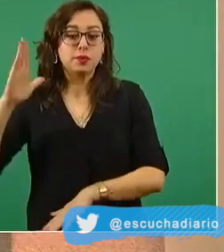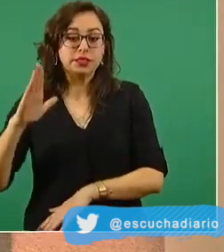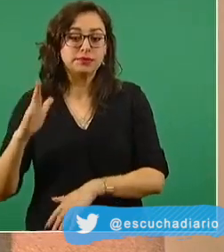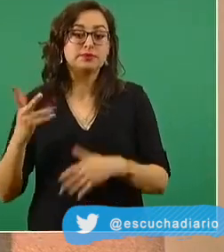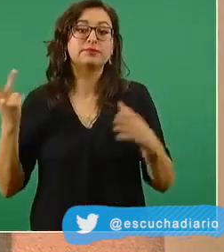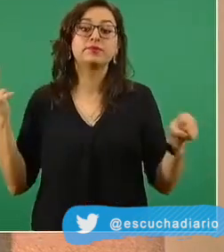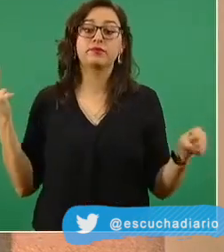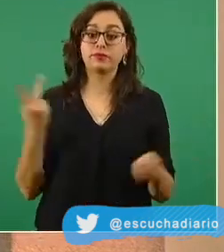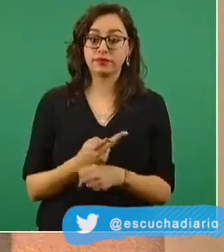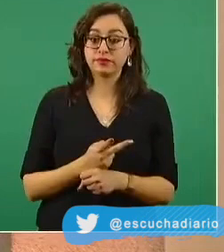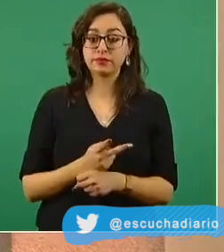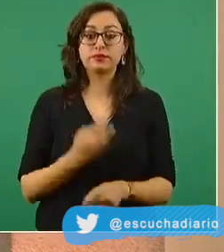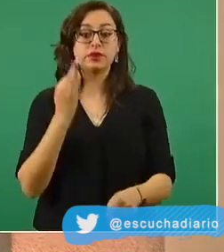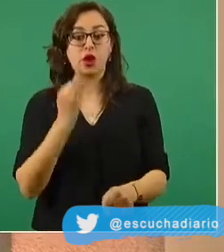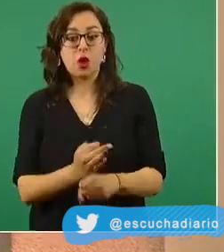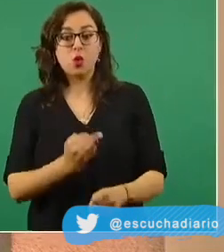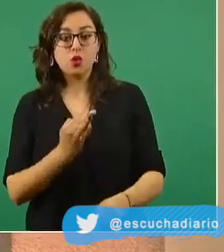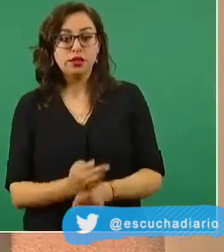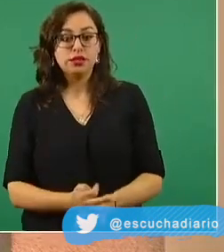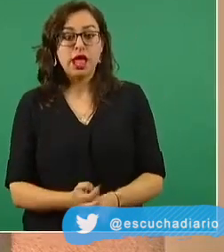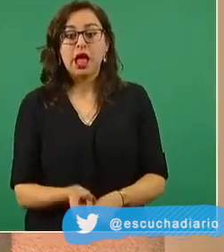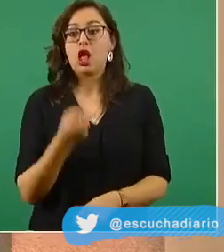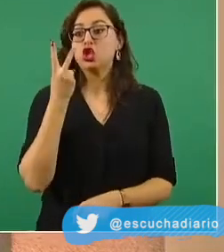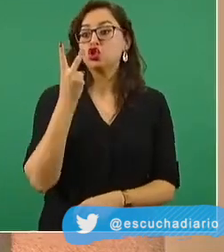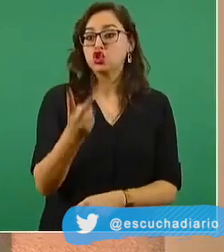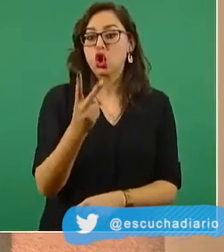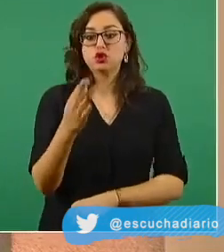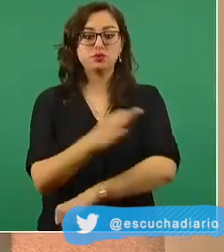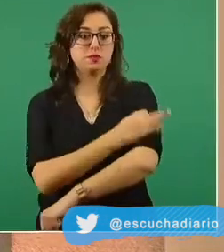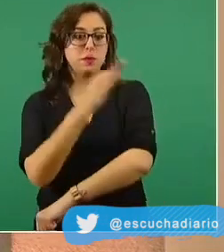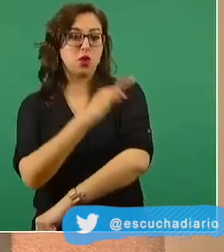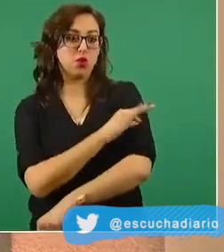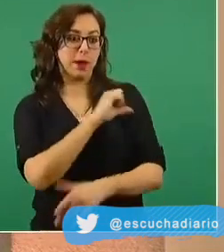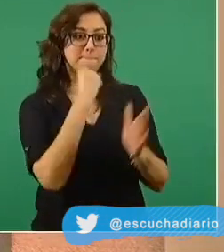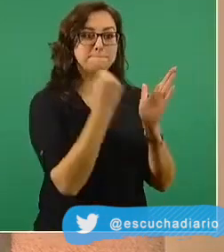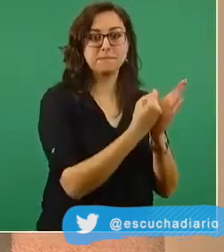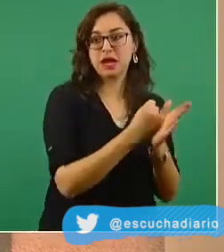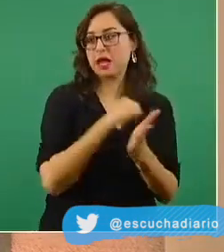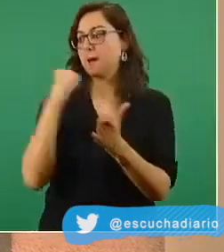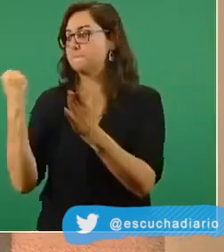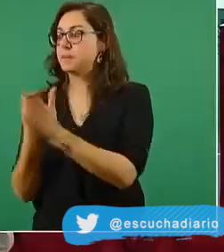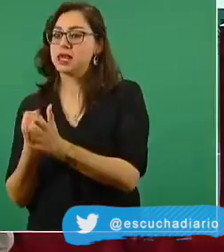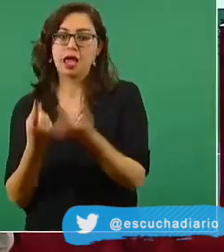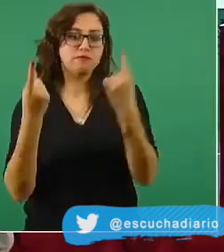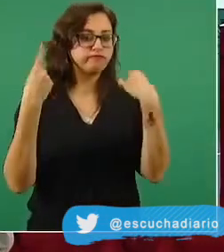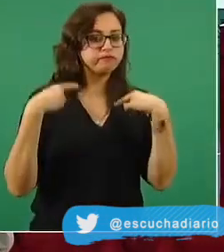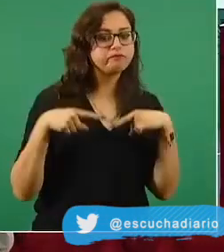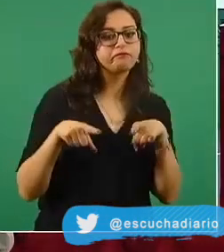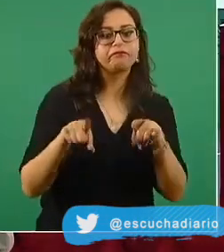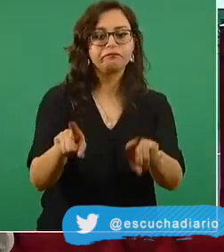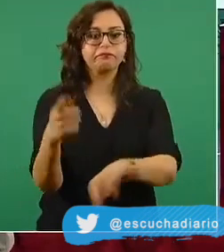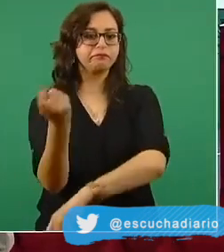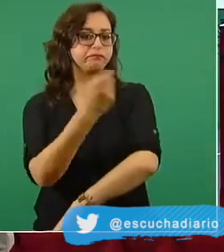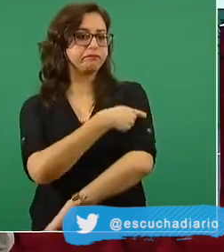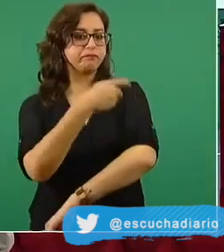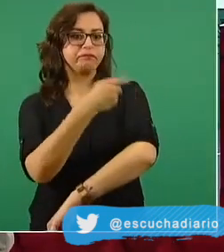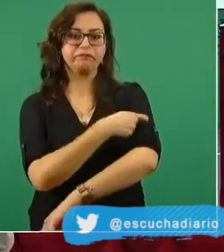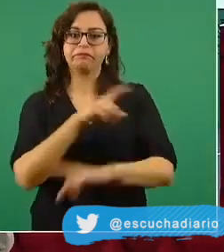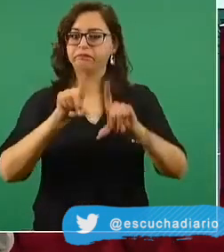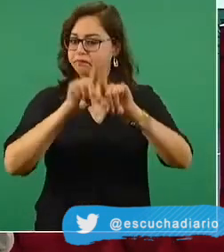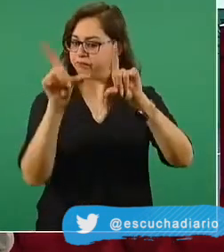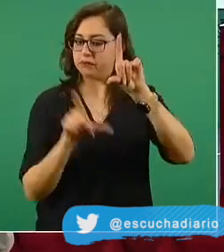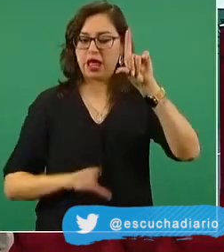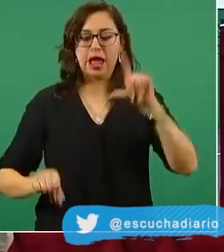Entonces tenemos ya dos vacunas aplicándose en un mismo momento en el territorio nacional, en todas las 32